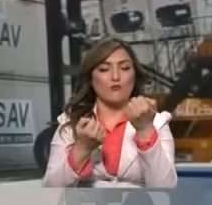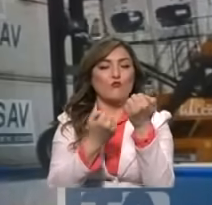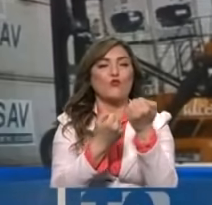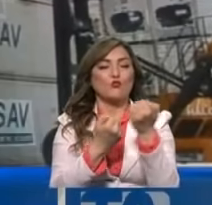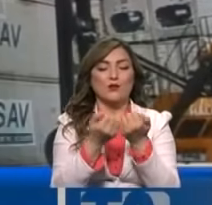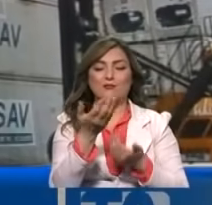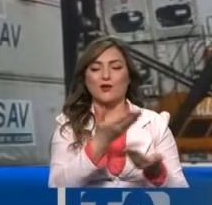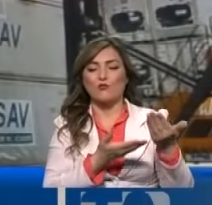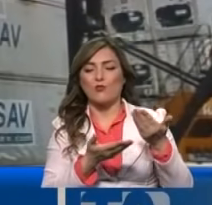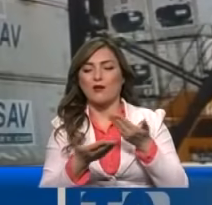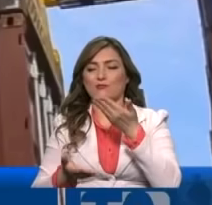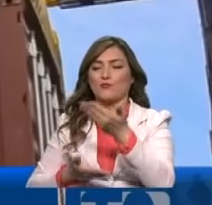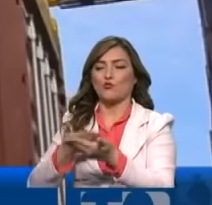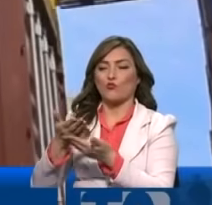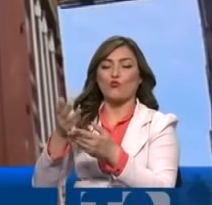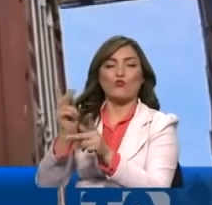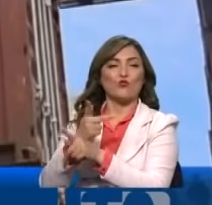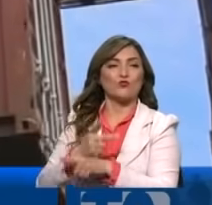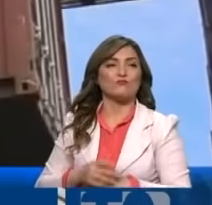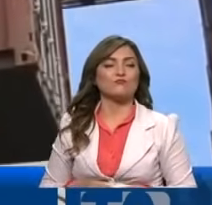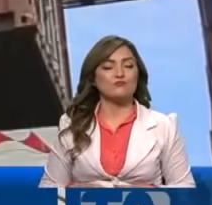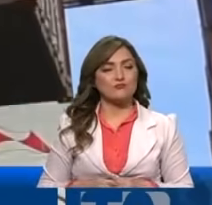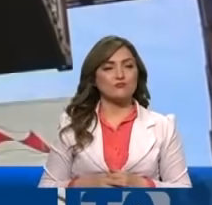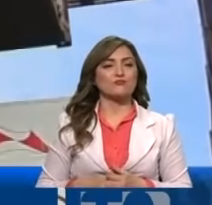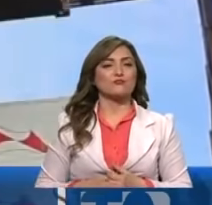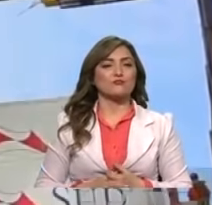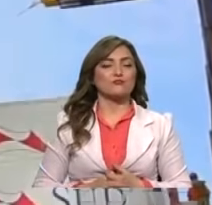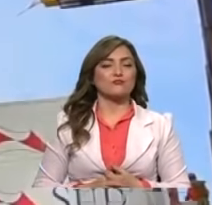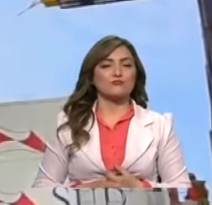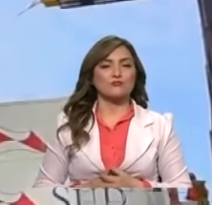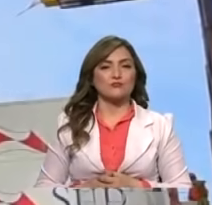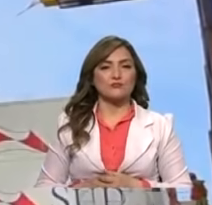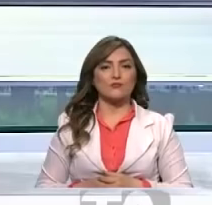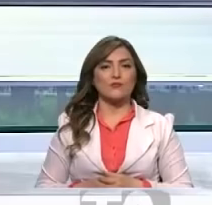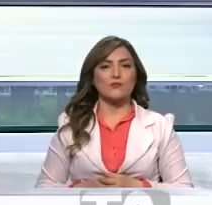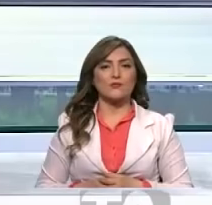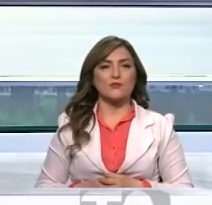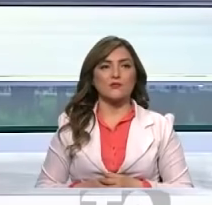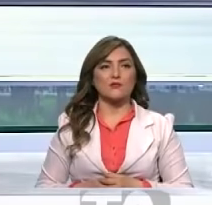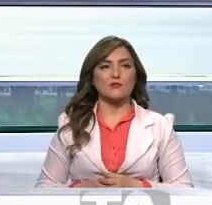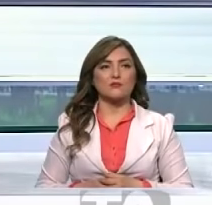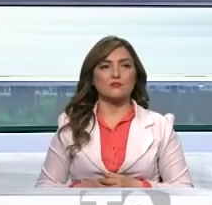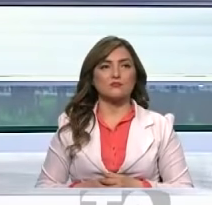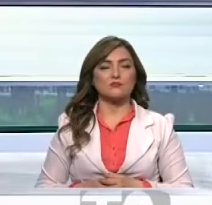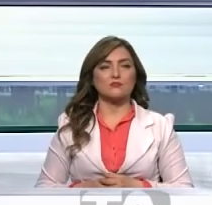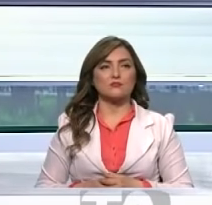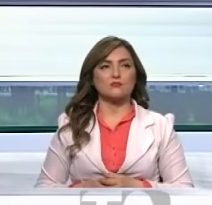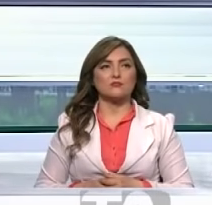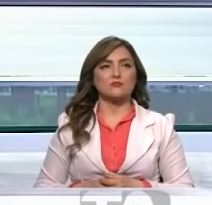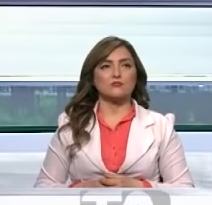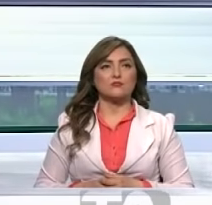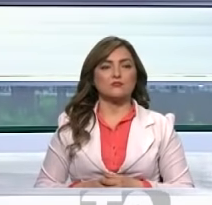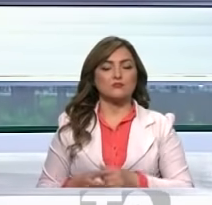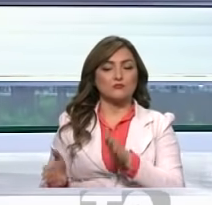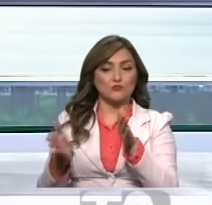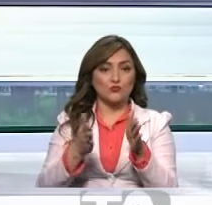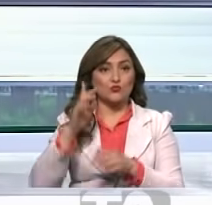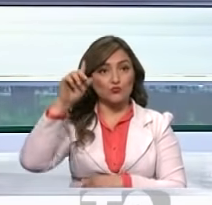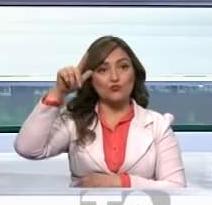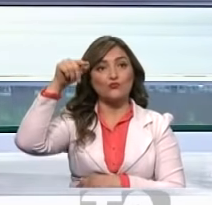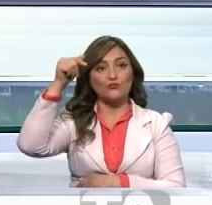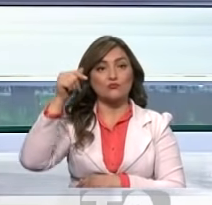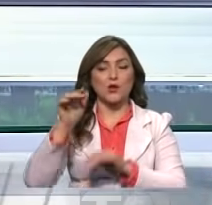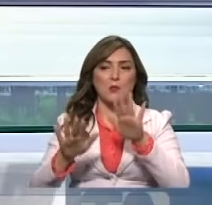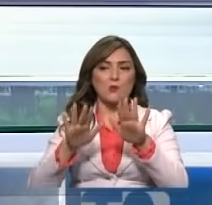el comercio y la producción. Joana Ramos, 24 horas. El gobierno espera que a